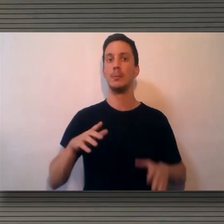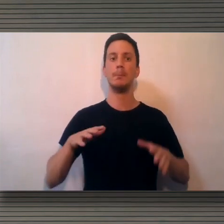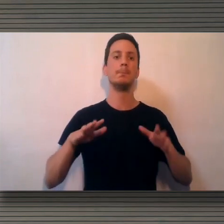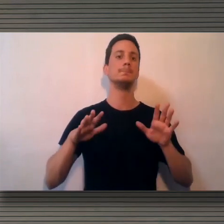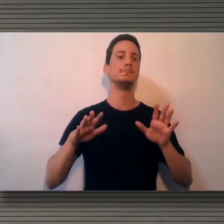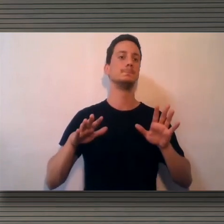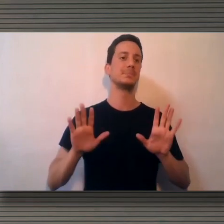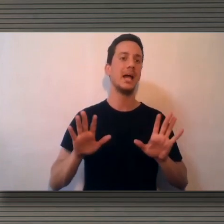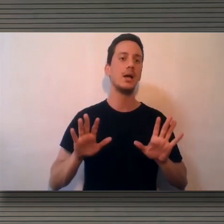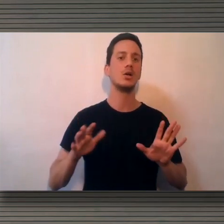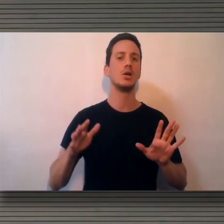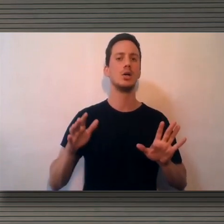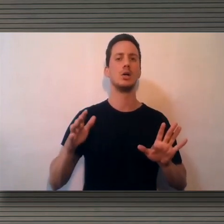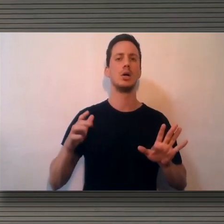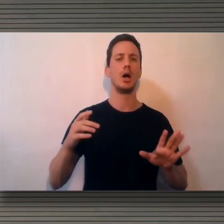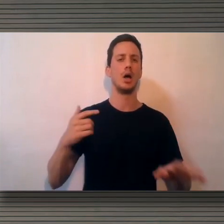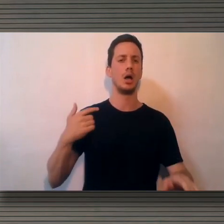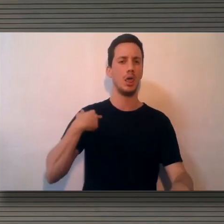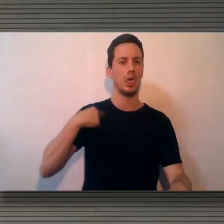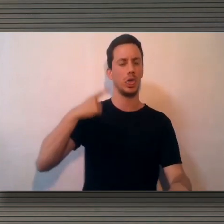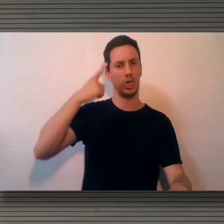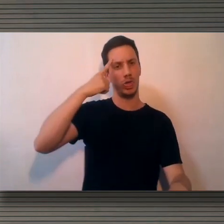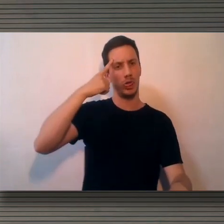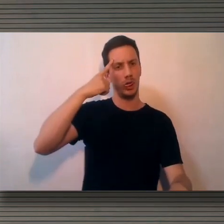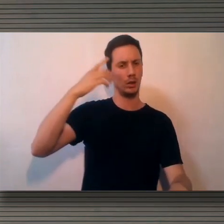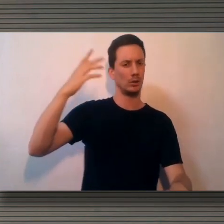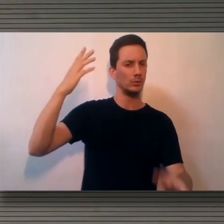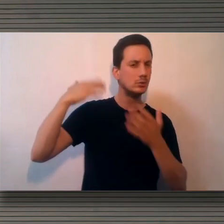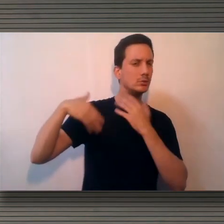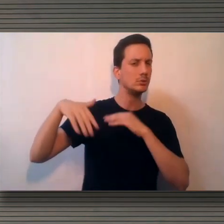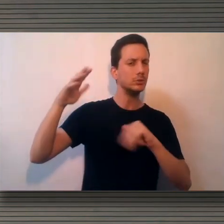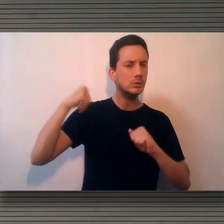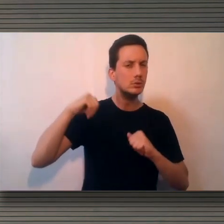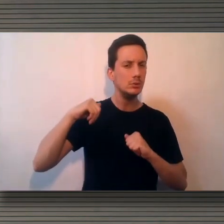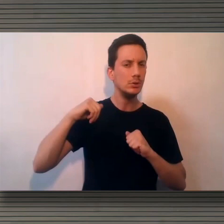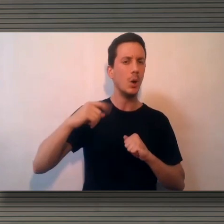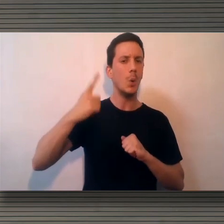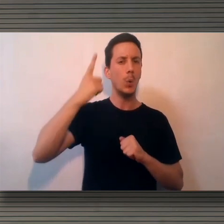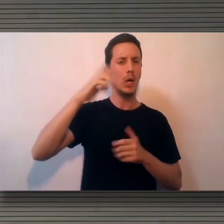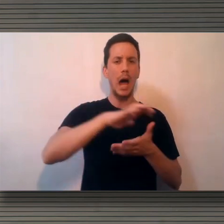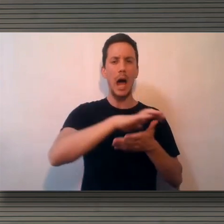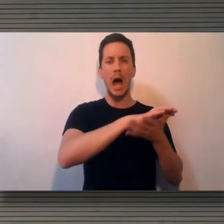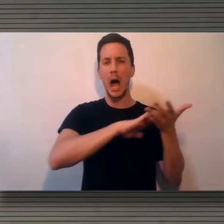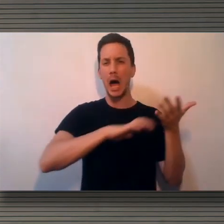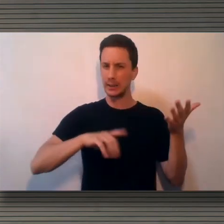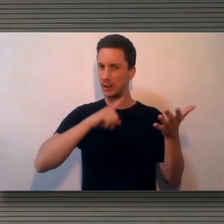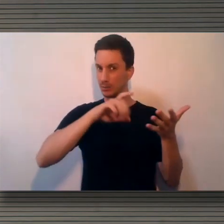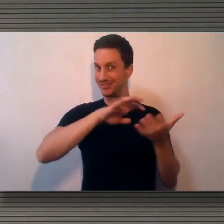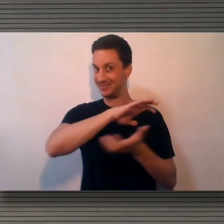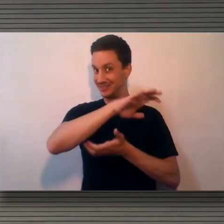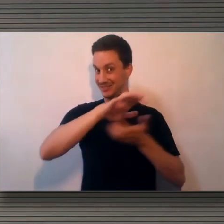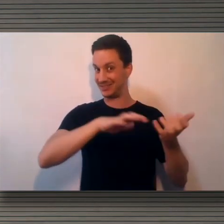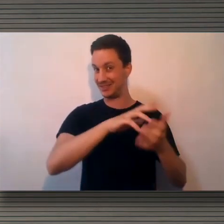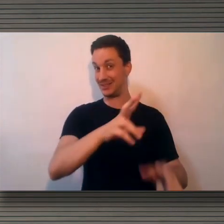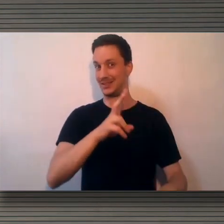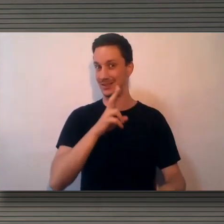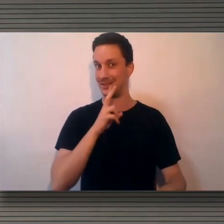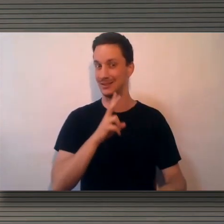pero sí me acuerdo del controvertido artículo ese Ujú. que ahora no recuerdo